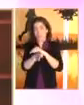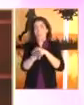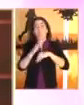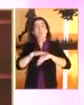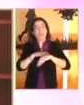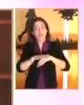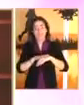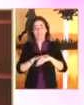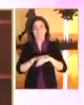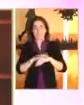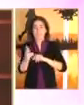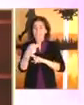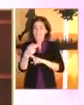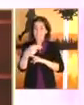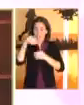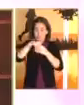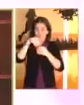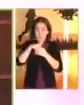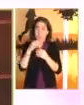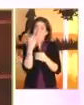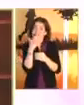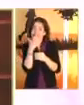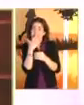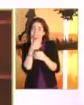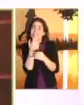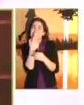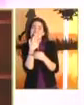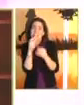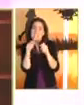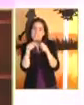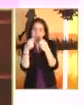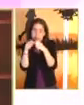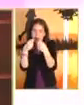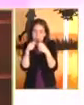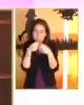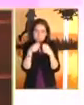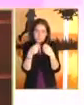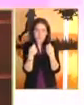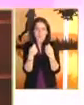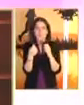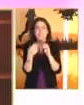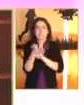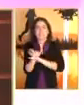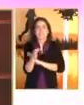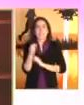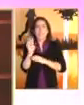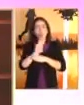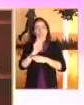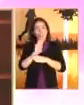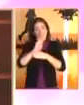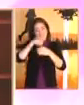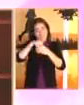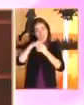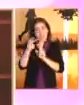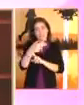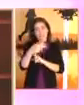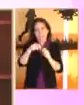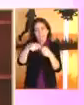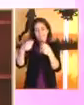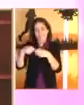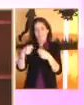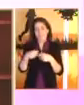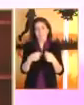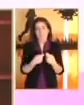hielo normalmente se rompen y rompen la estructura de la proteína, pierde valor nutricional. Hay que mantenerlo en el frigorífico y cuando esté listo para